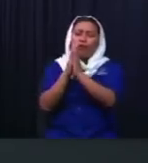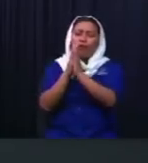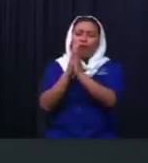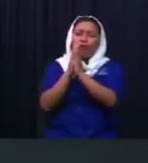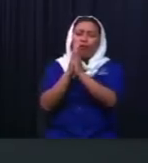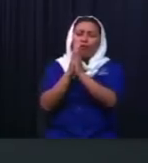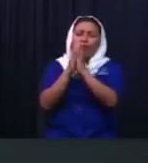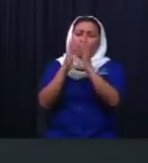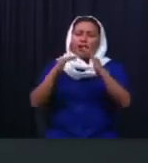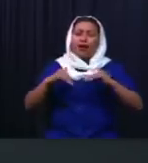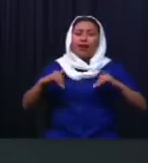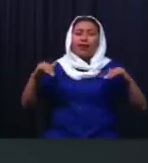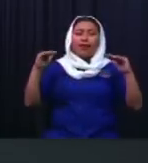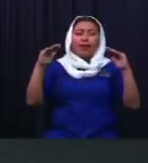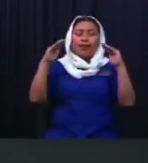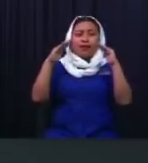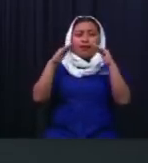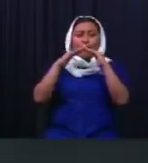Dios es bueno.